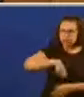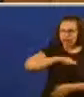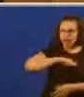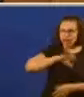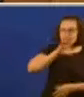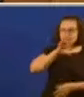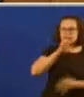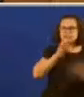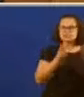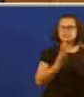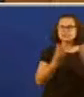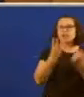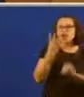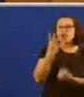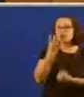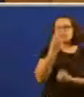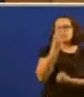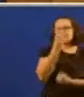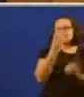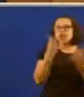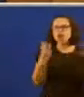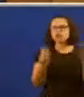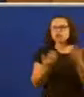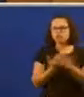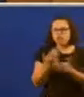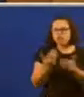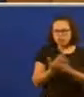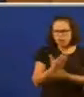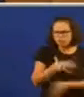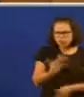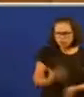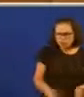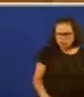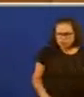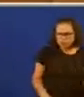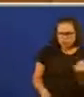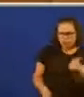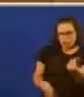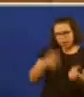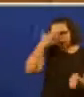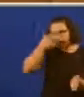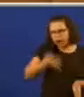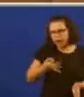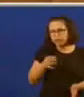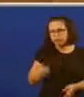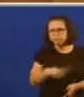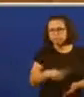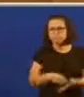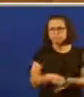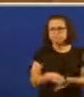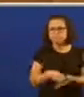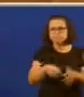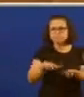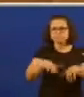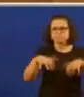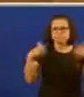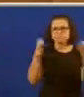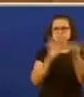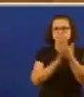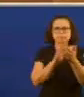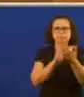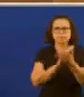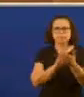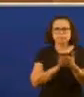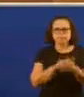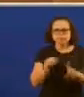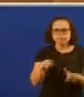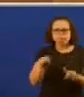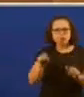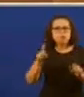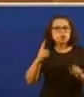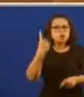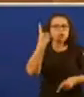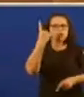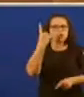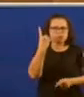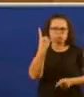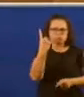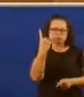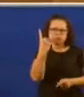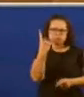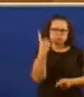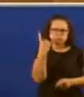38 días. Non sei se vai ser capaz de creerlle. Pero isto non é un caso, temos